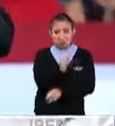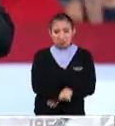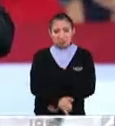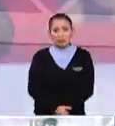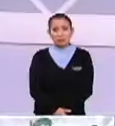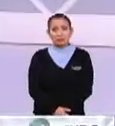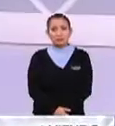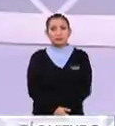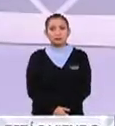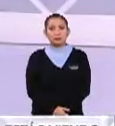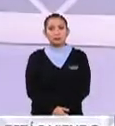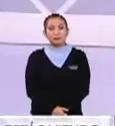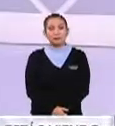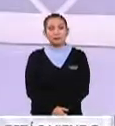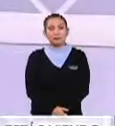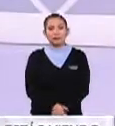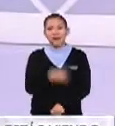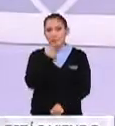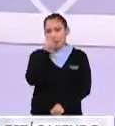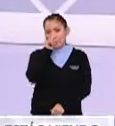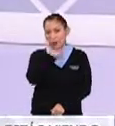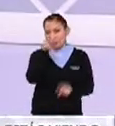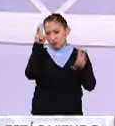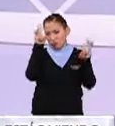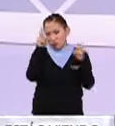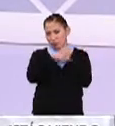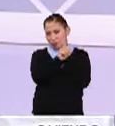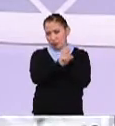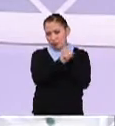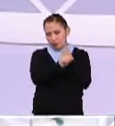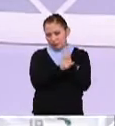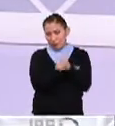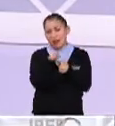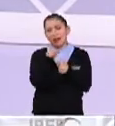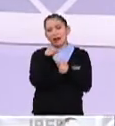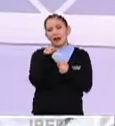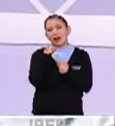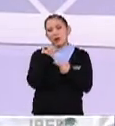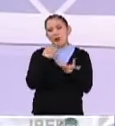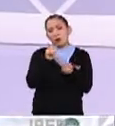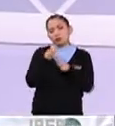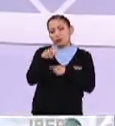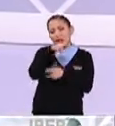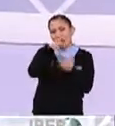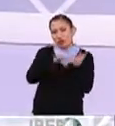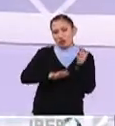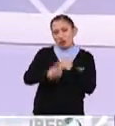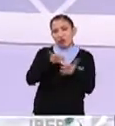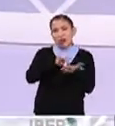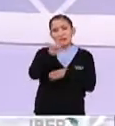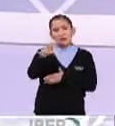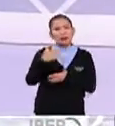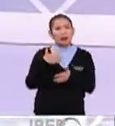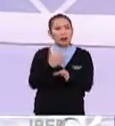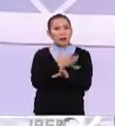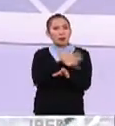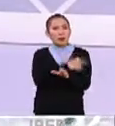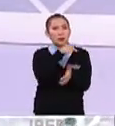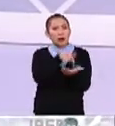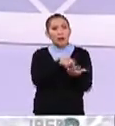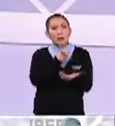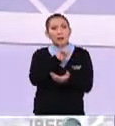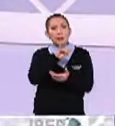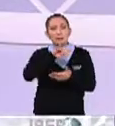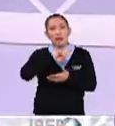Unidos. Y bueno, para hablar sobre esta problemática que está afectando nuestra región, agradecemos que nos acompañe en el estudio